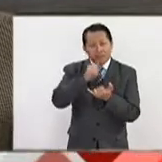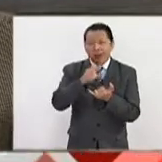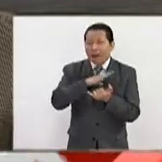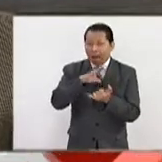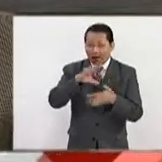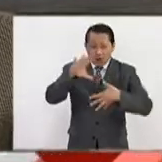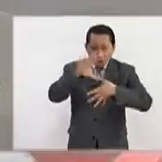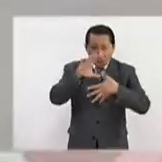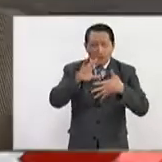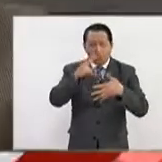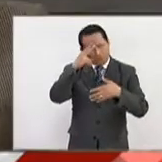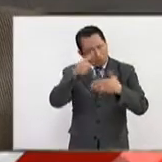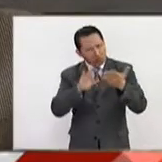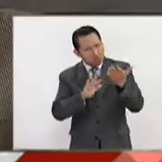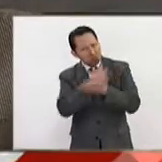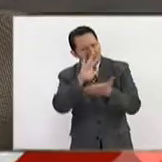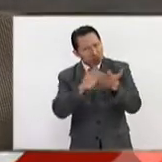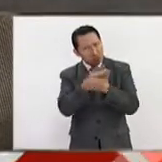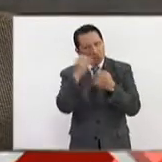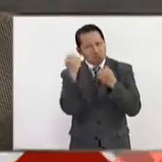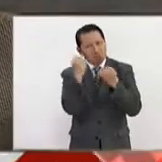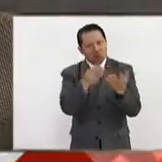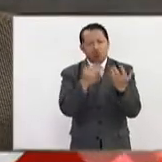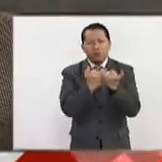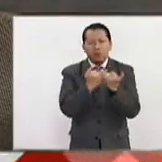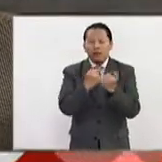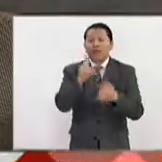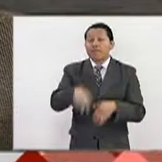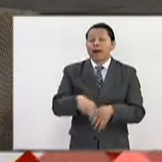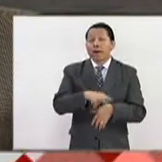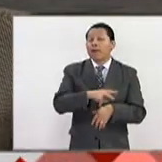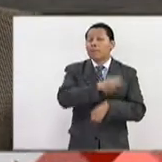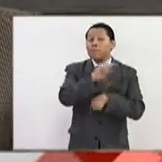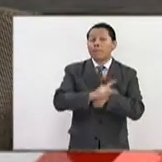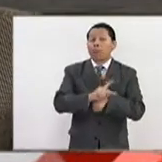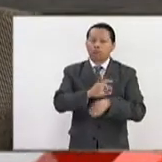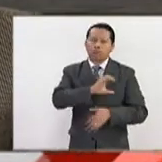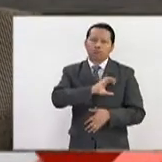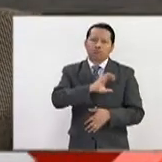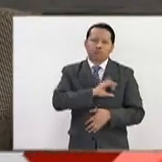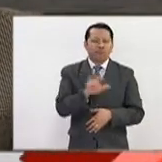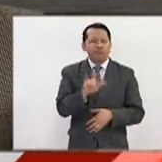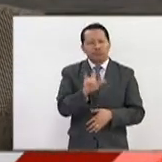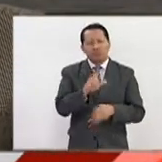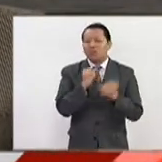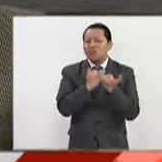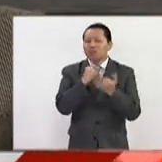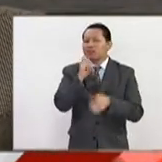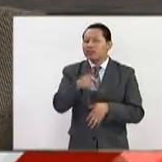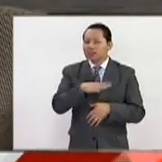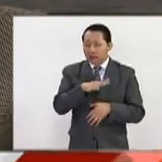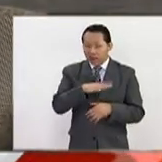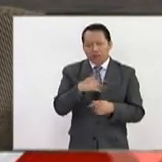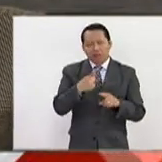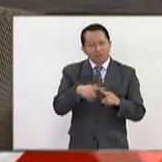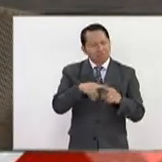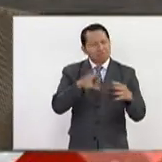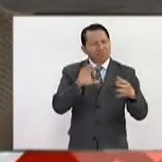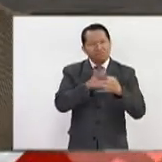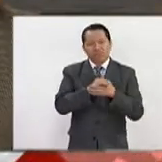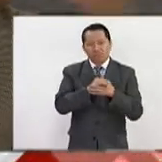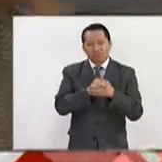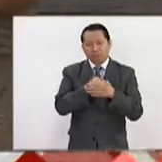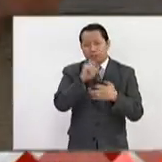el continente, un país al que quiero mucho, donde me unen lazos afectivos,